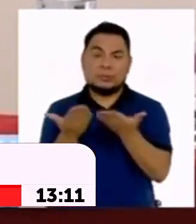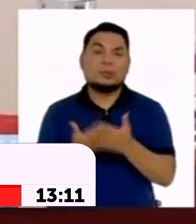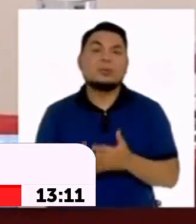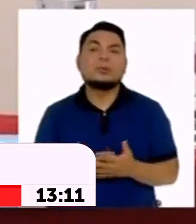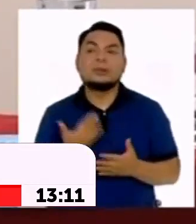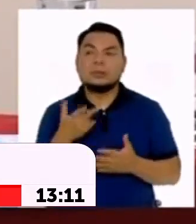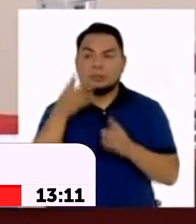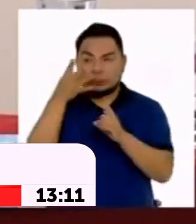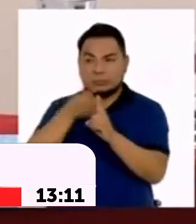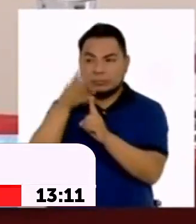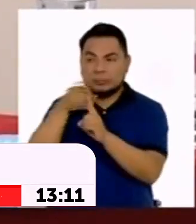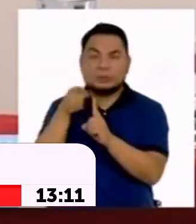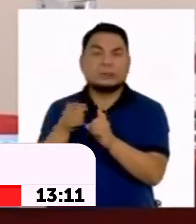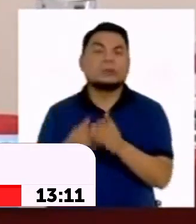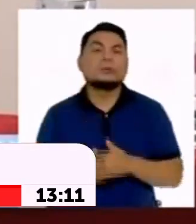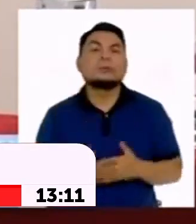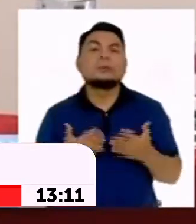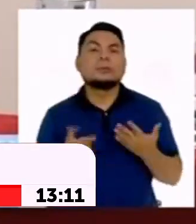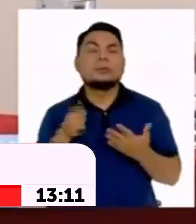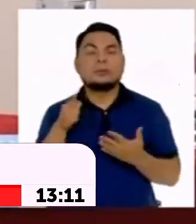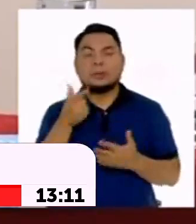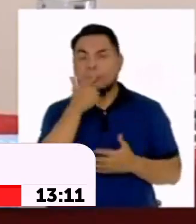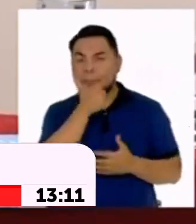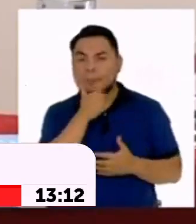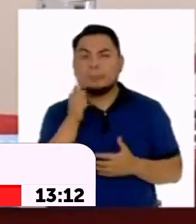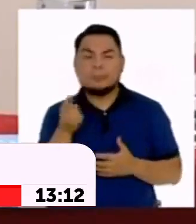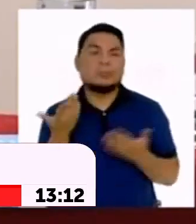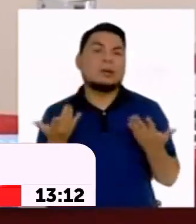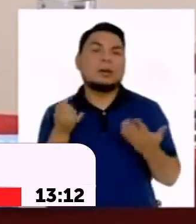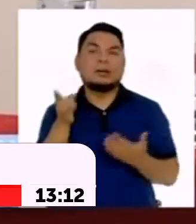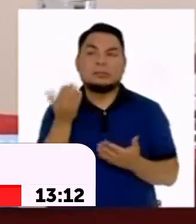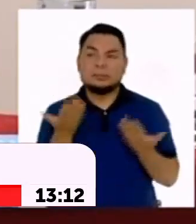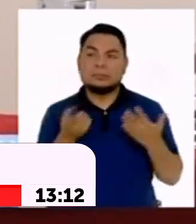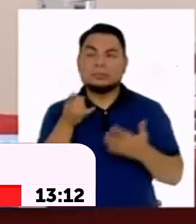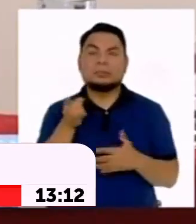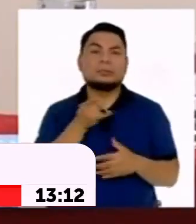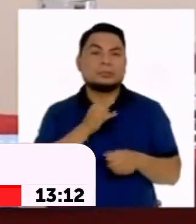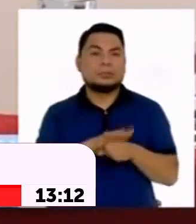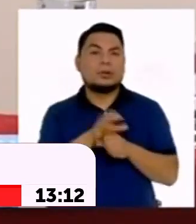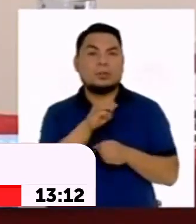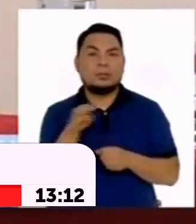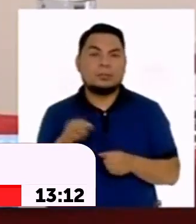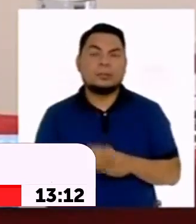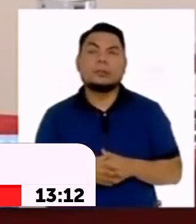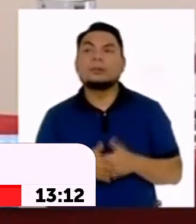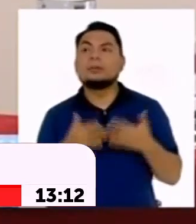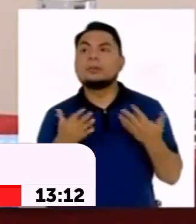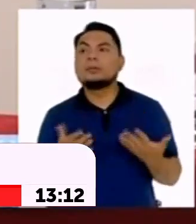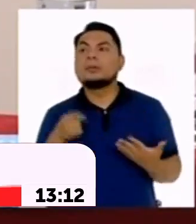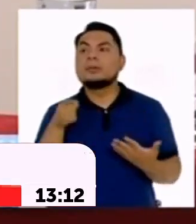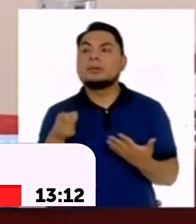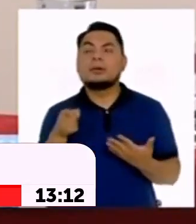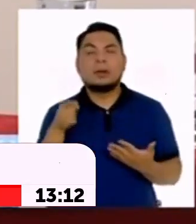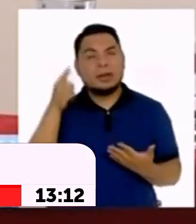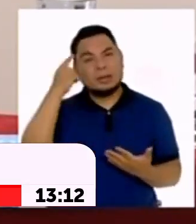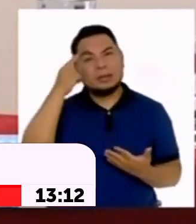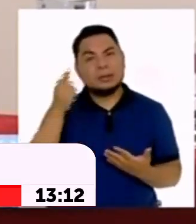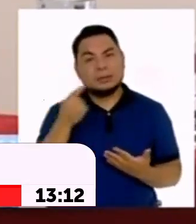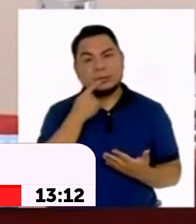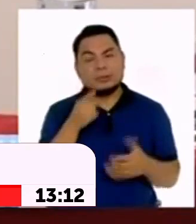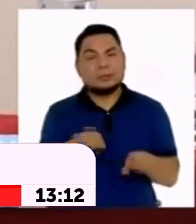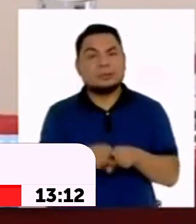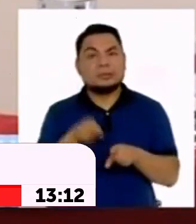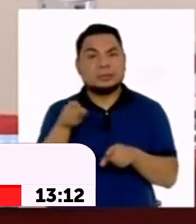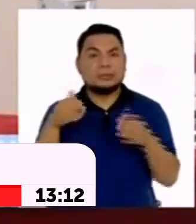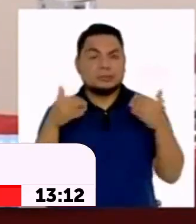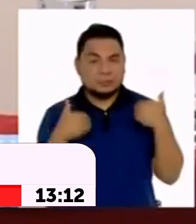que están siendo estudiados serían sospechosos de ser Omicron, lo cual lo que indica además